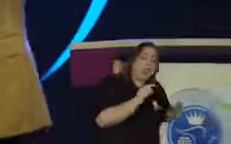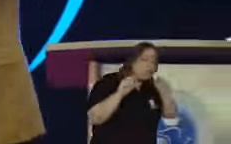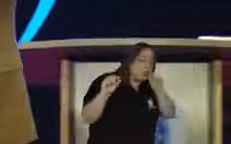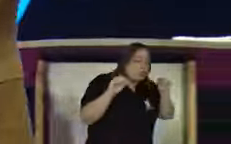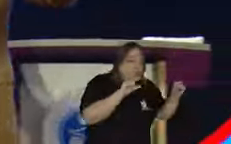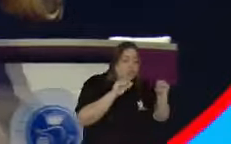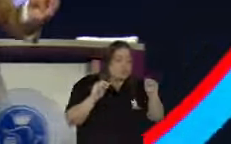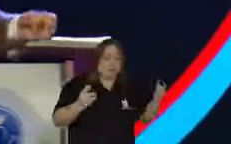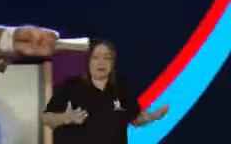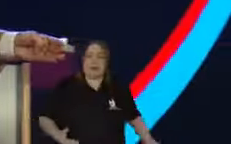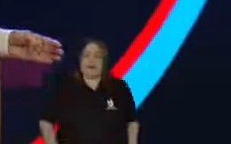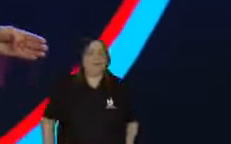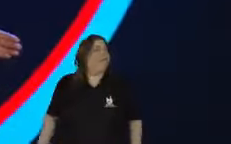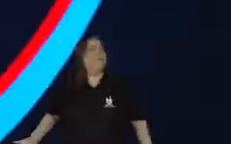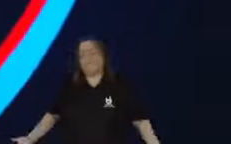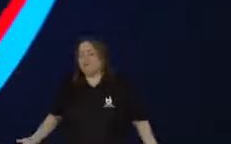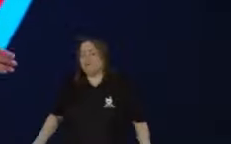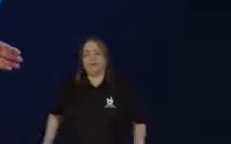nosotros y Dios.